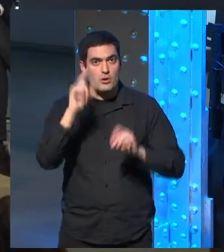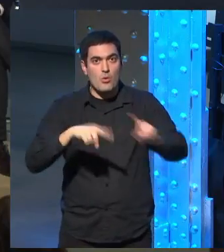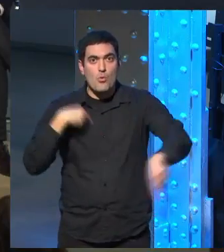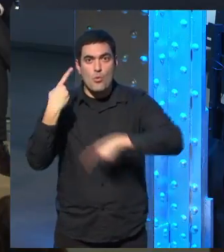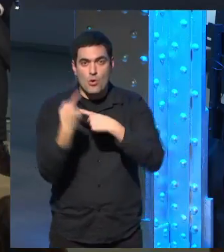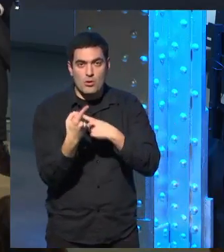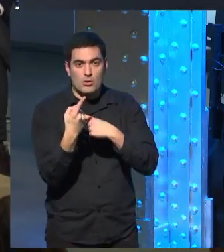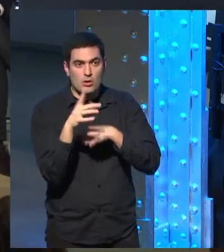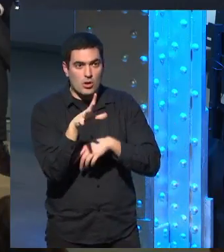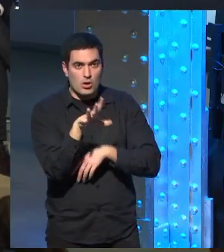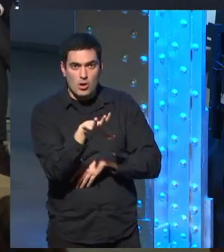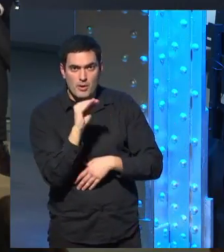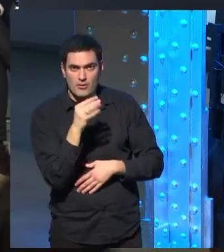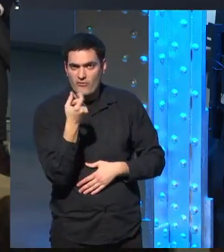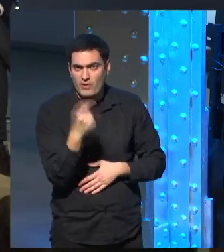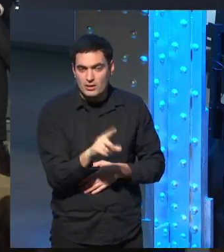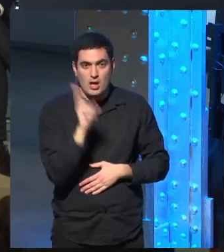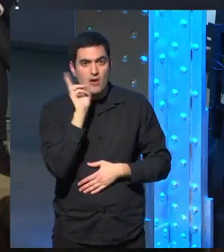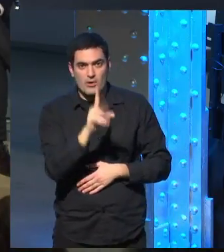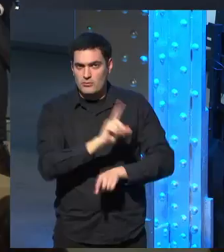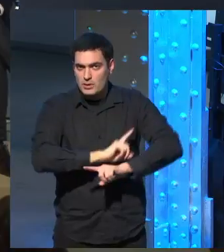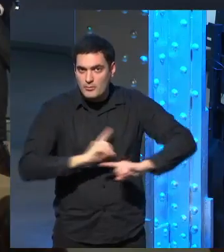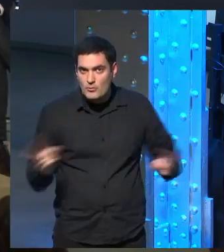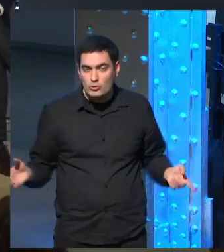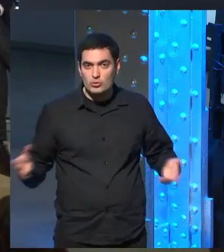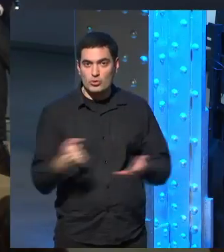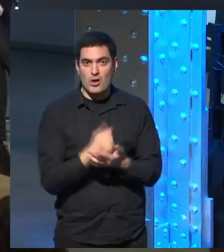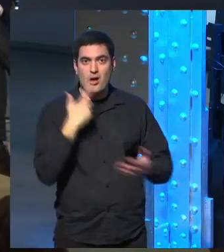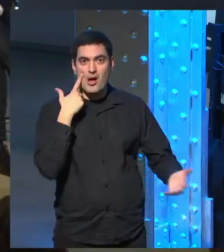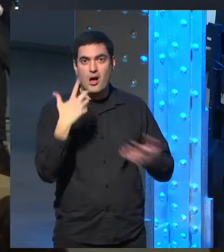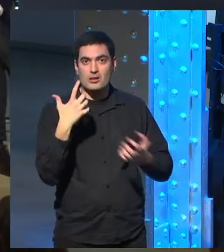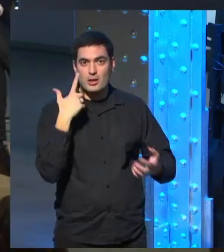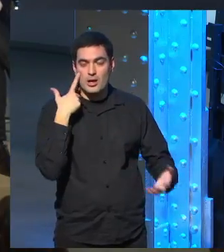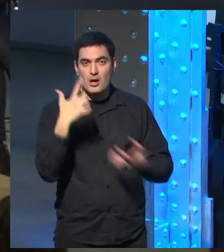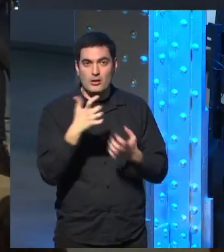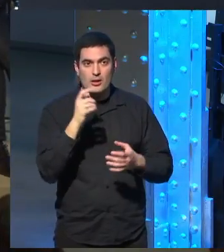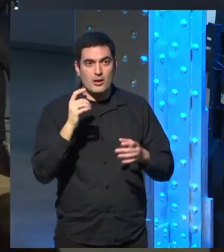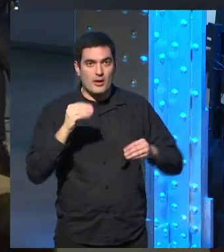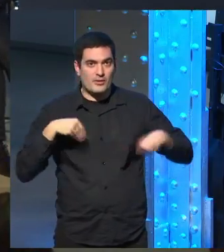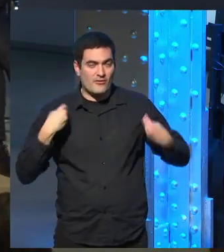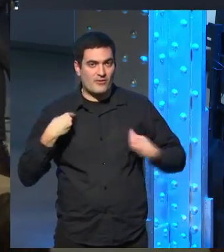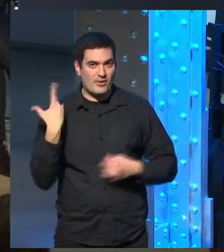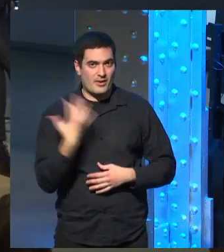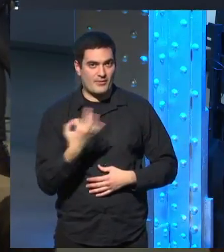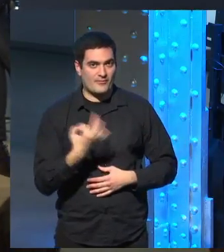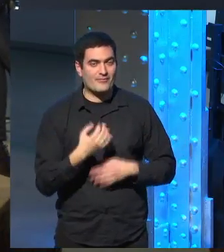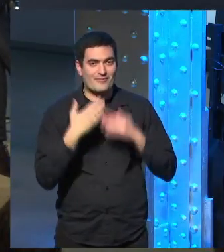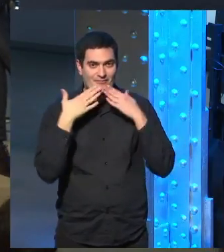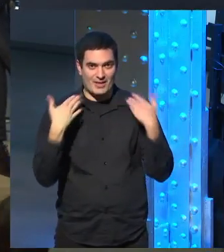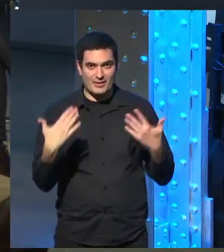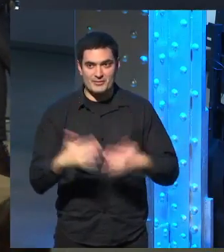esto no tiene que comprenderse ni verse, hay que, pues como todo el arte, hay que disfrutarlo, ¿no?